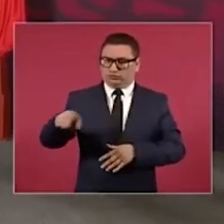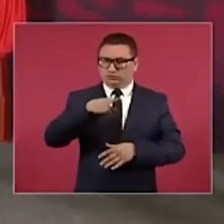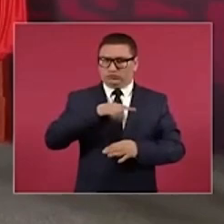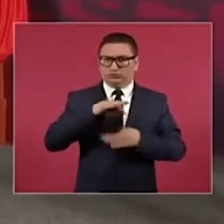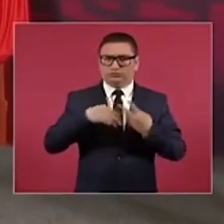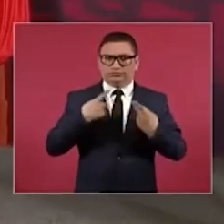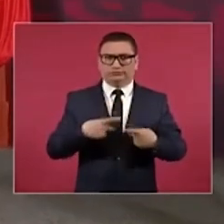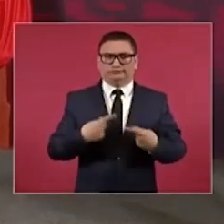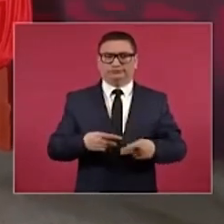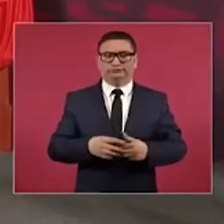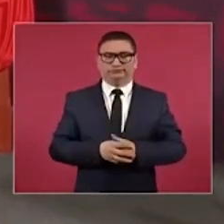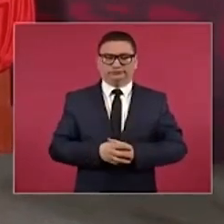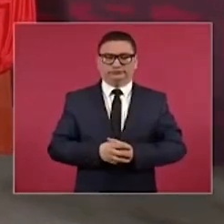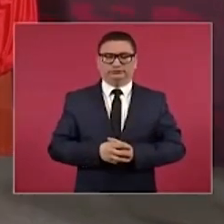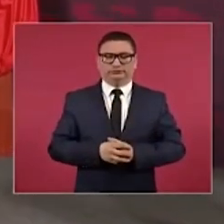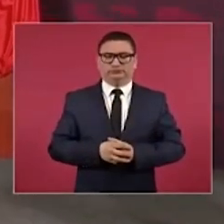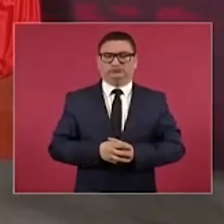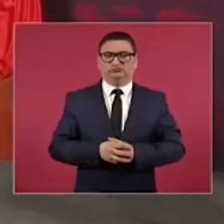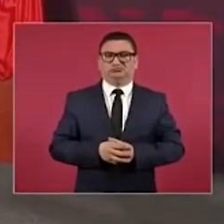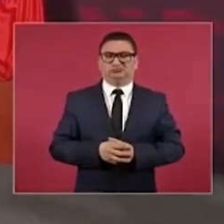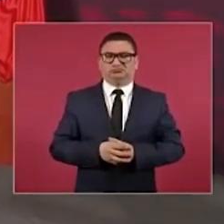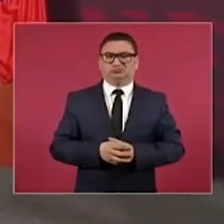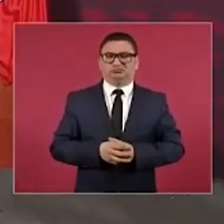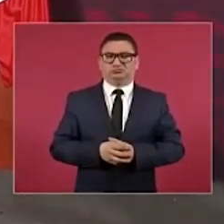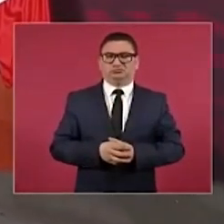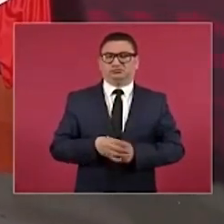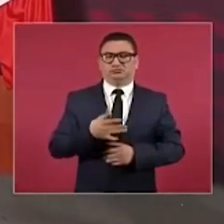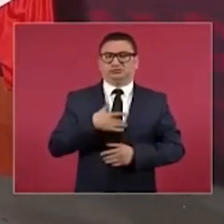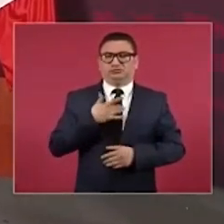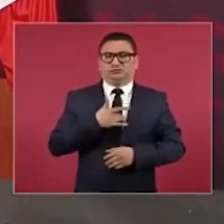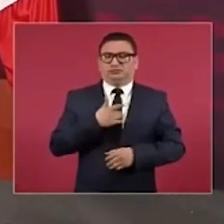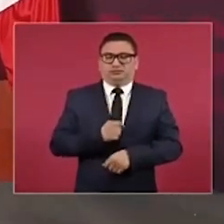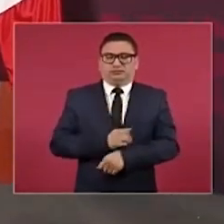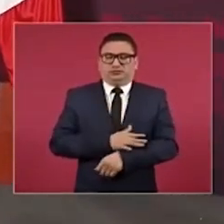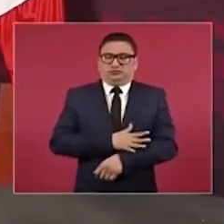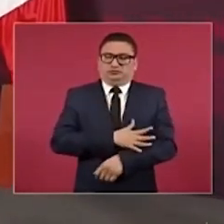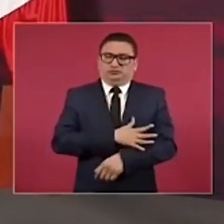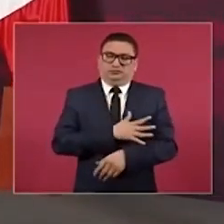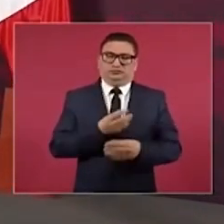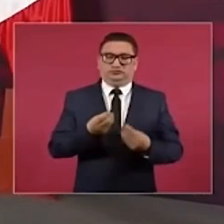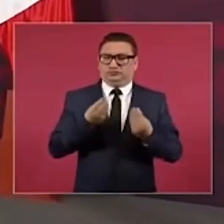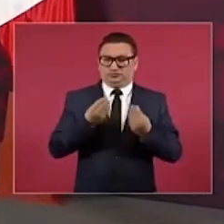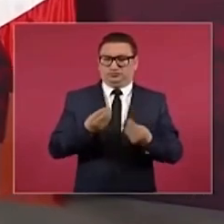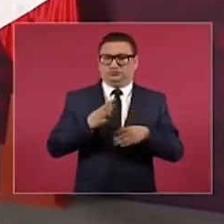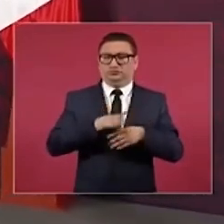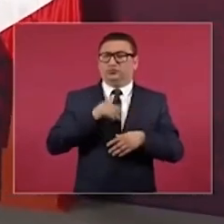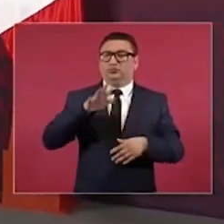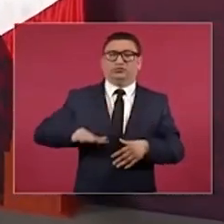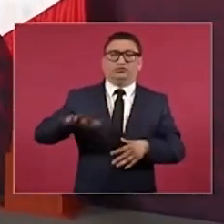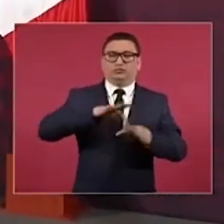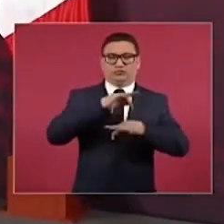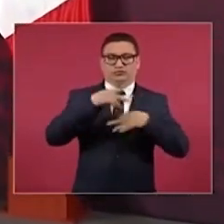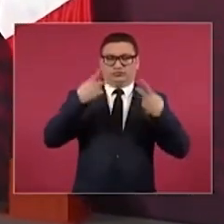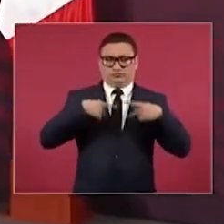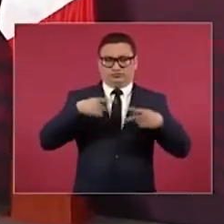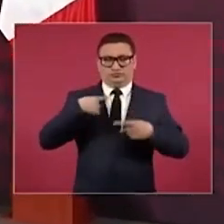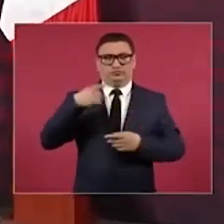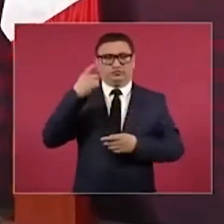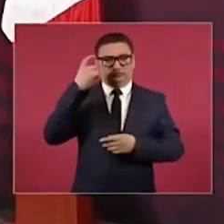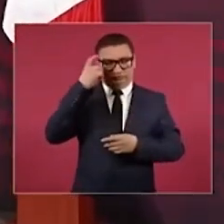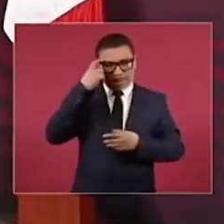excepcional produce mucha satisfacción el cambio de mentalidad que ha